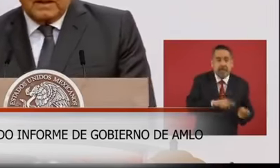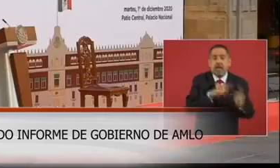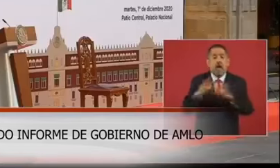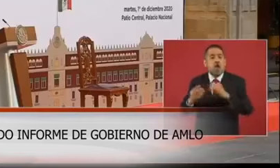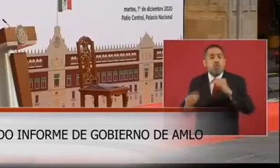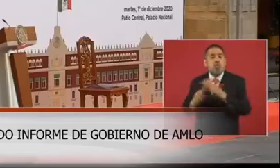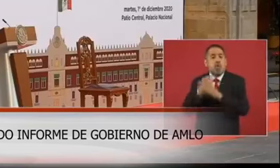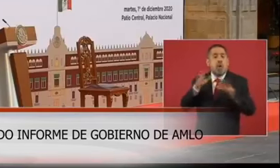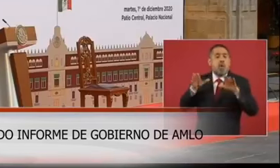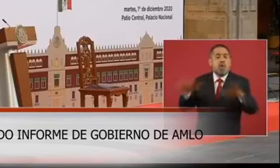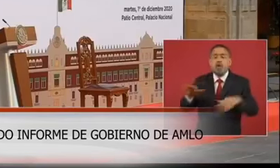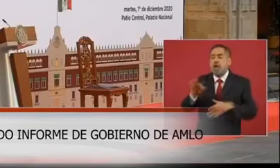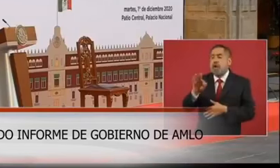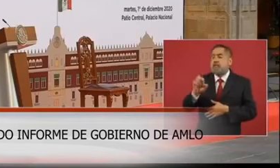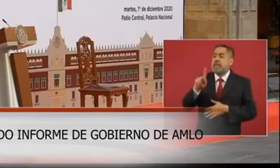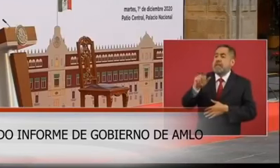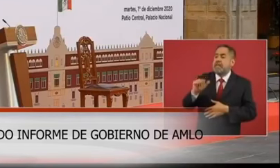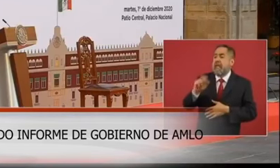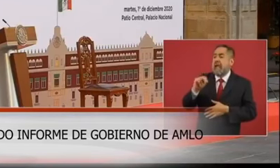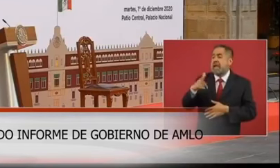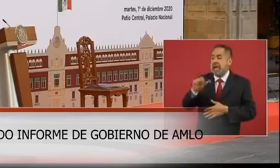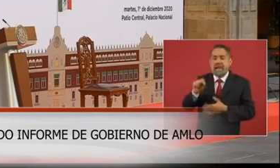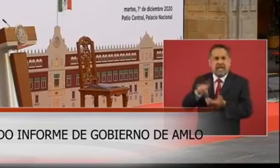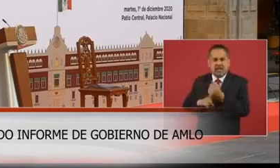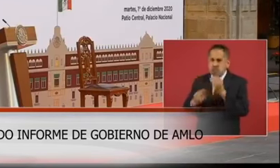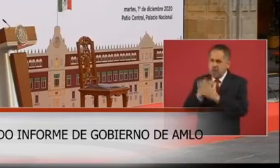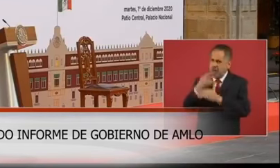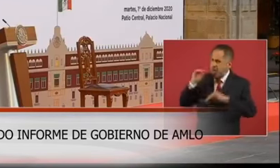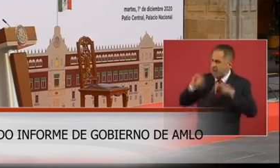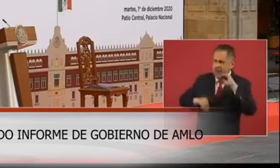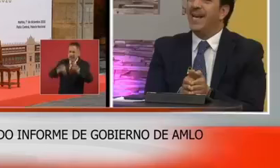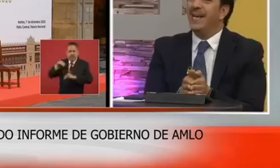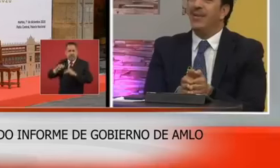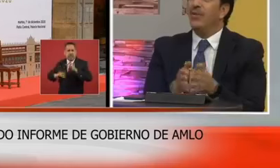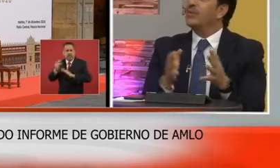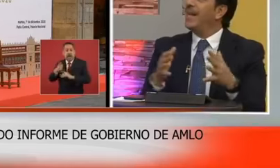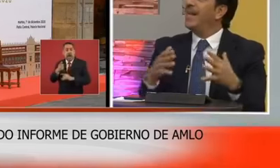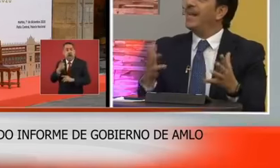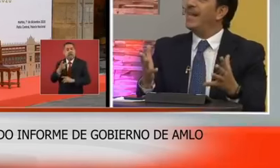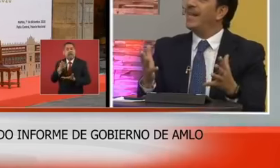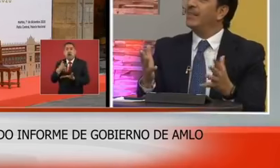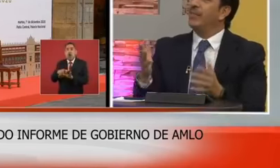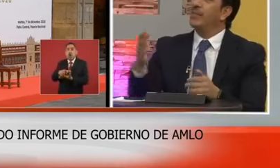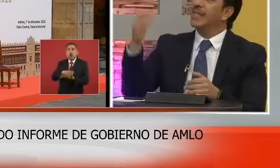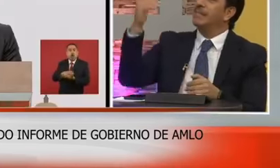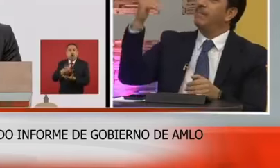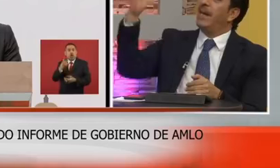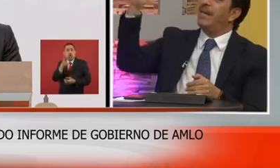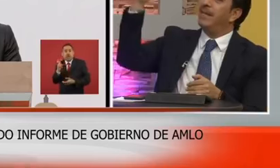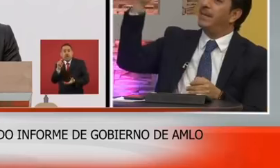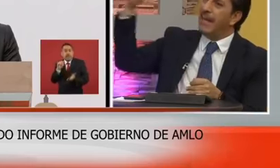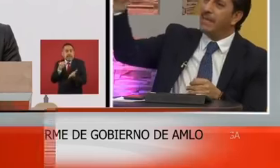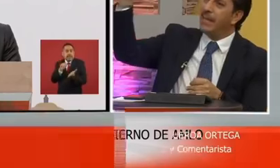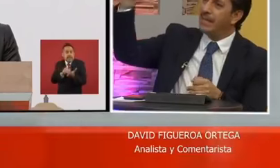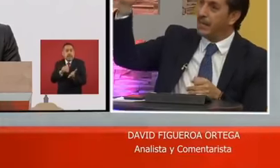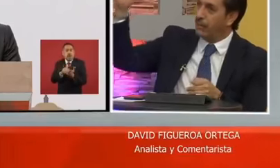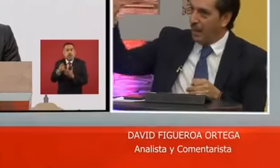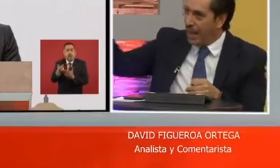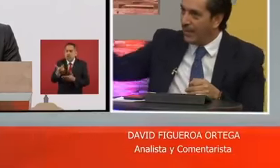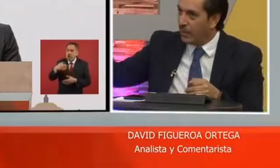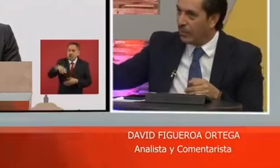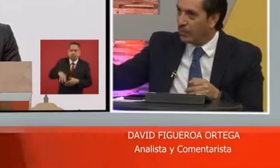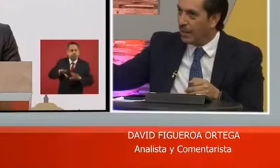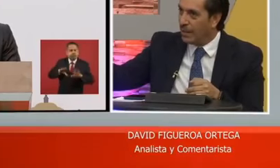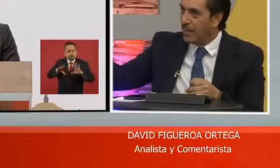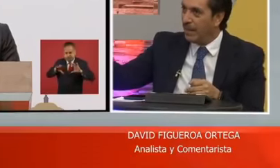enfático aquí. Recordemos cómo el presidente López Obrador desde un principio decía, no nos harán nada las famosas pandemias, y se